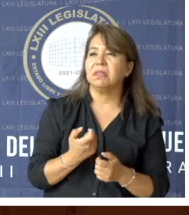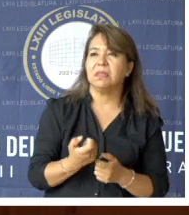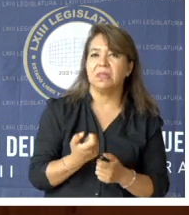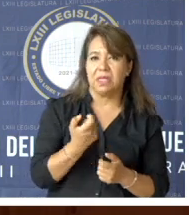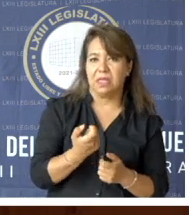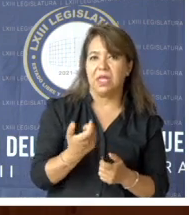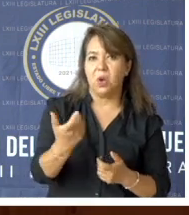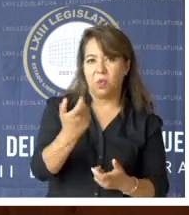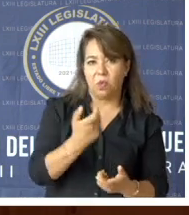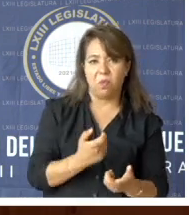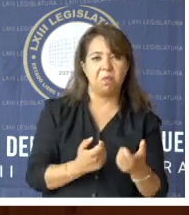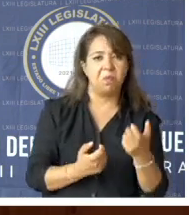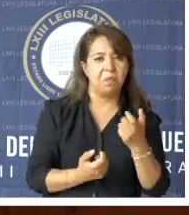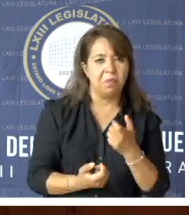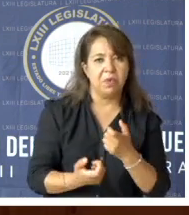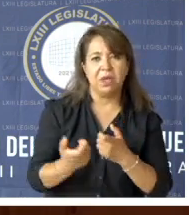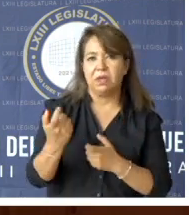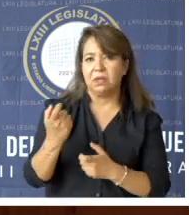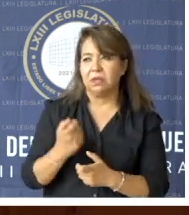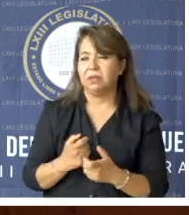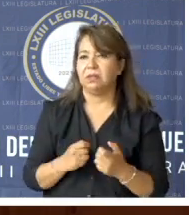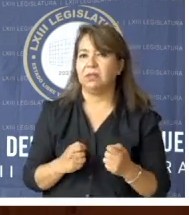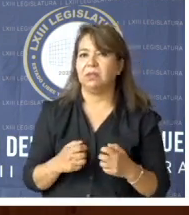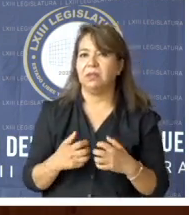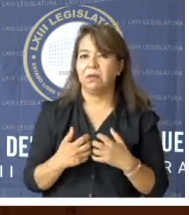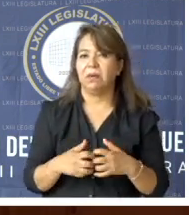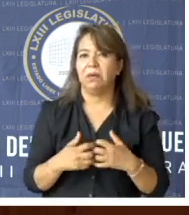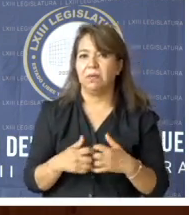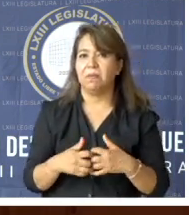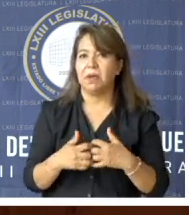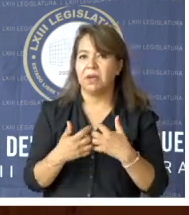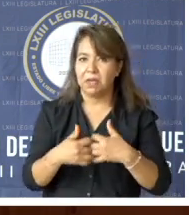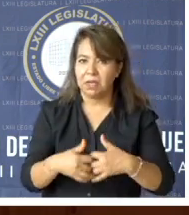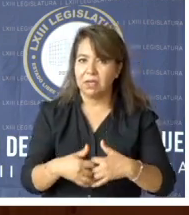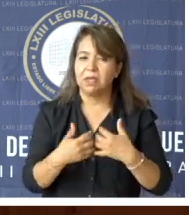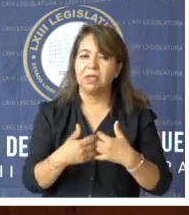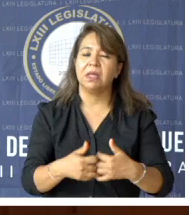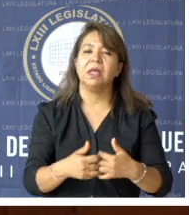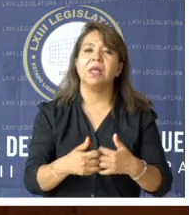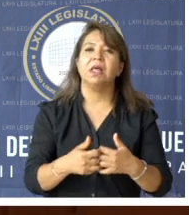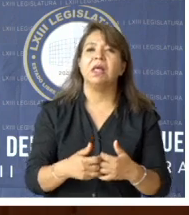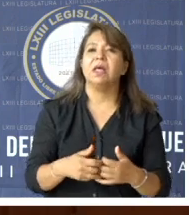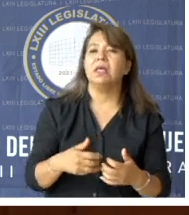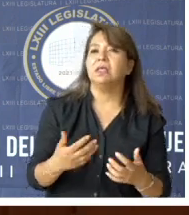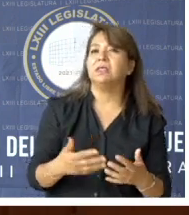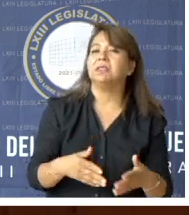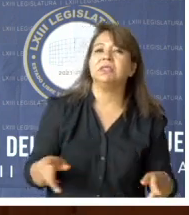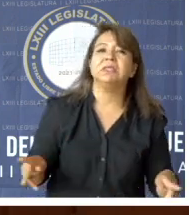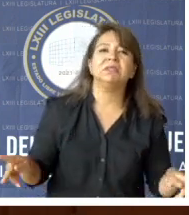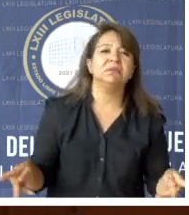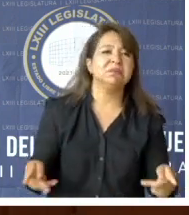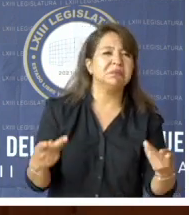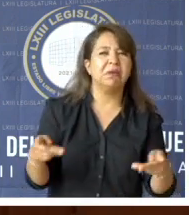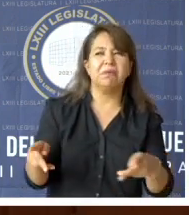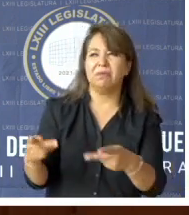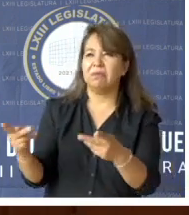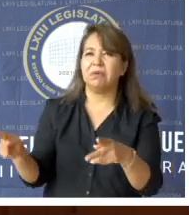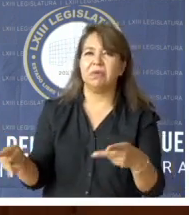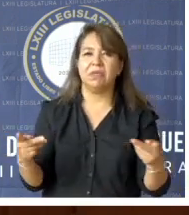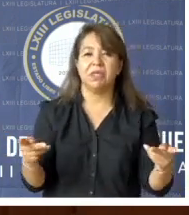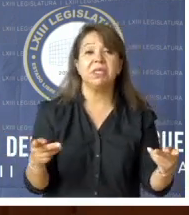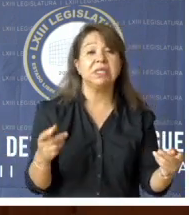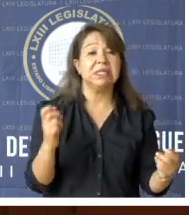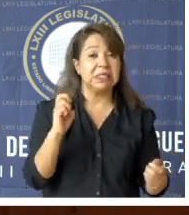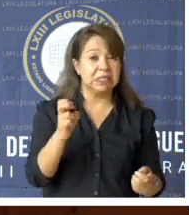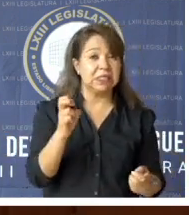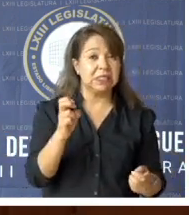patrón, de acuerdo con su declaración fiscal por la actividad productiva o servicio que ofrece en el mercado, es un derecho